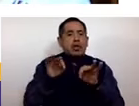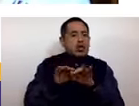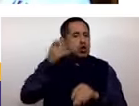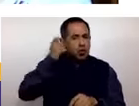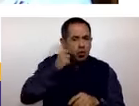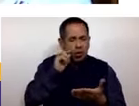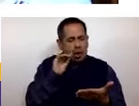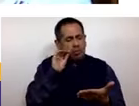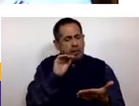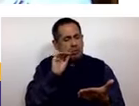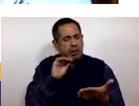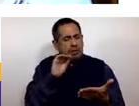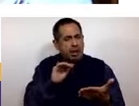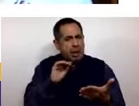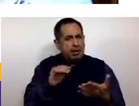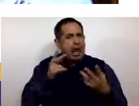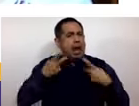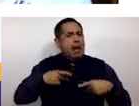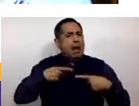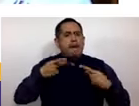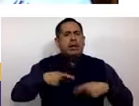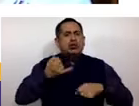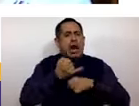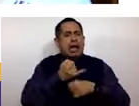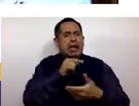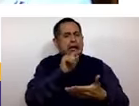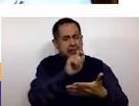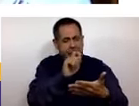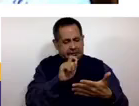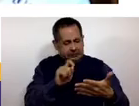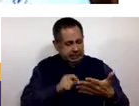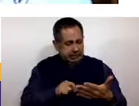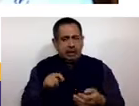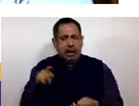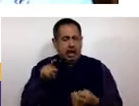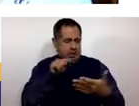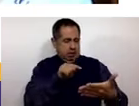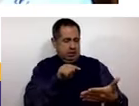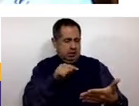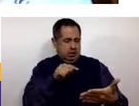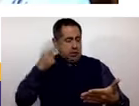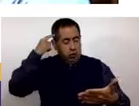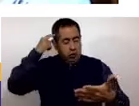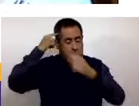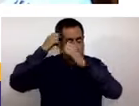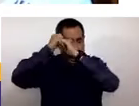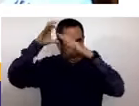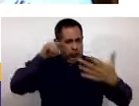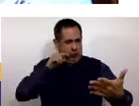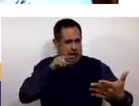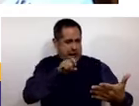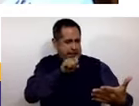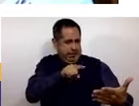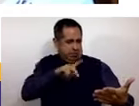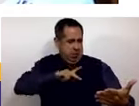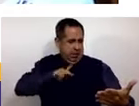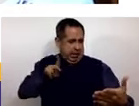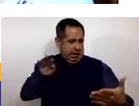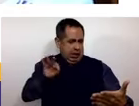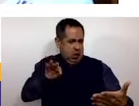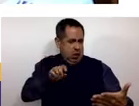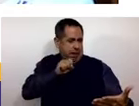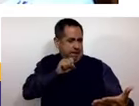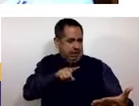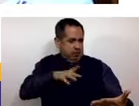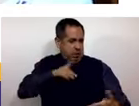dando los personajes y nosotros podemos colocar a nuestros seres cercanos en cada uno de ellos.